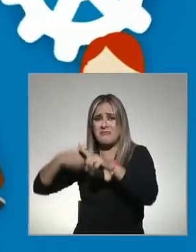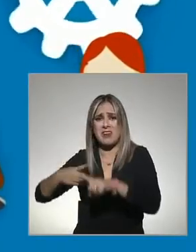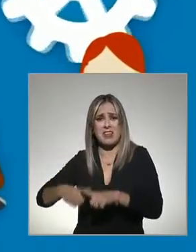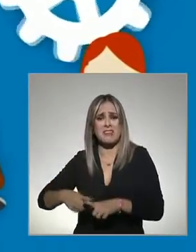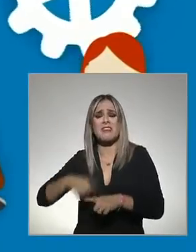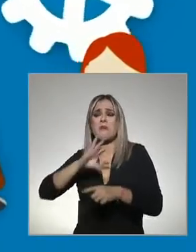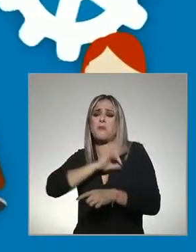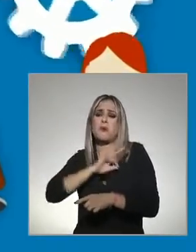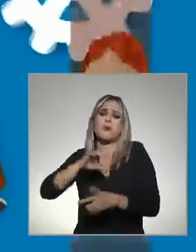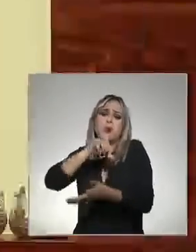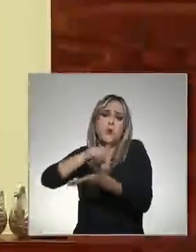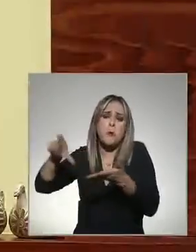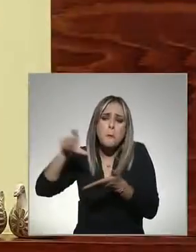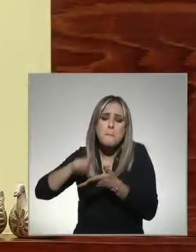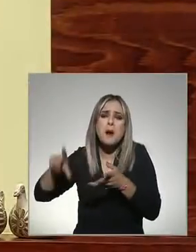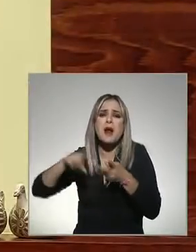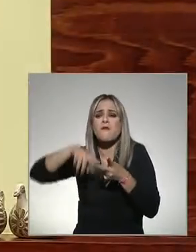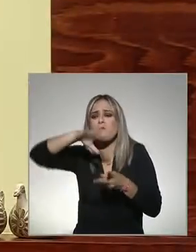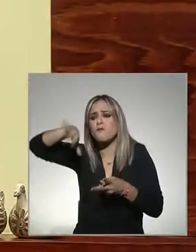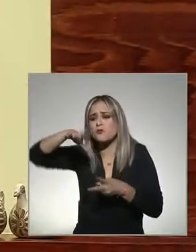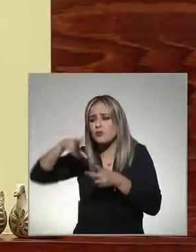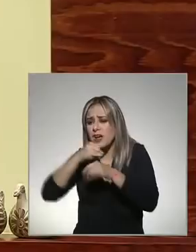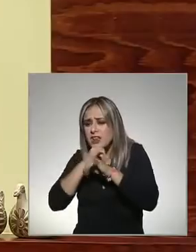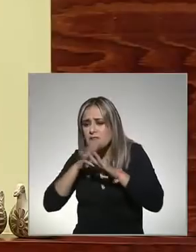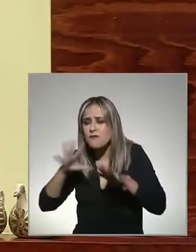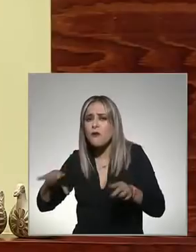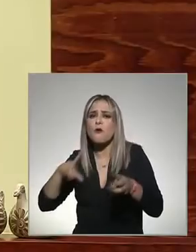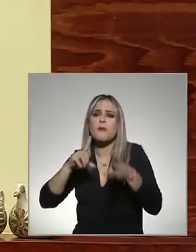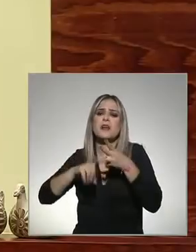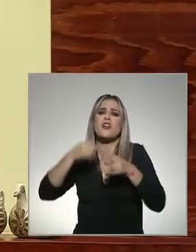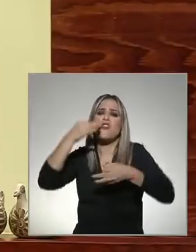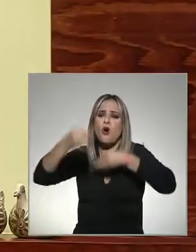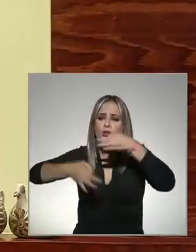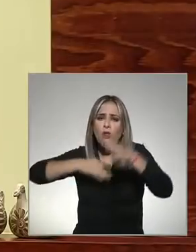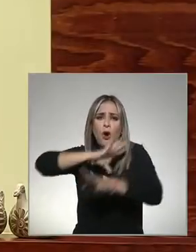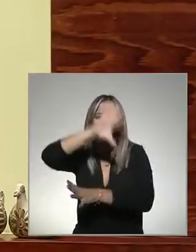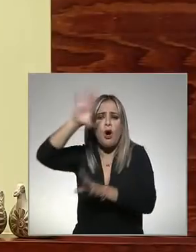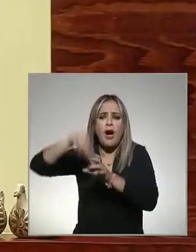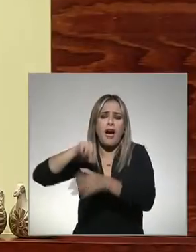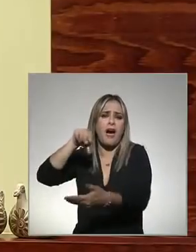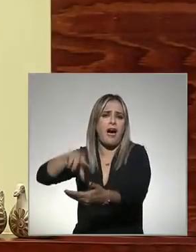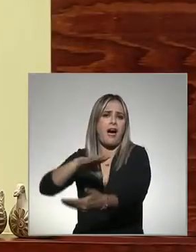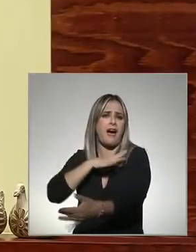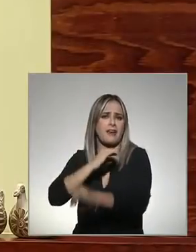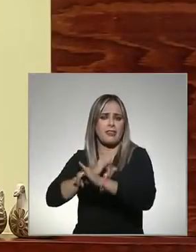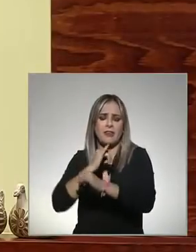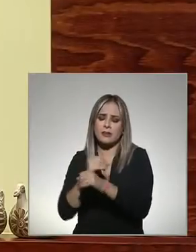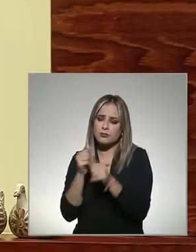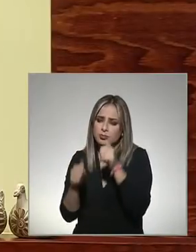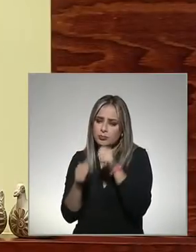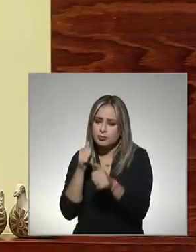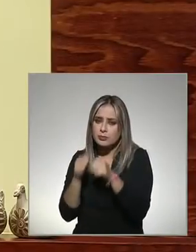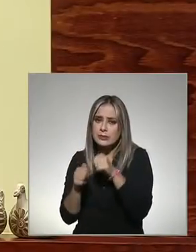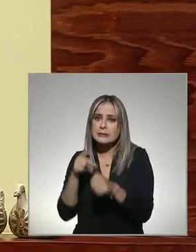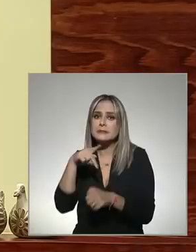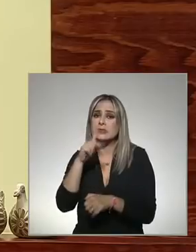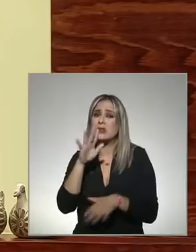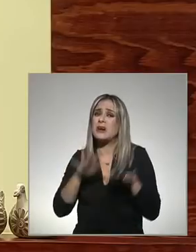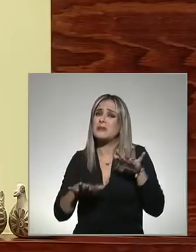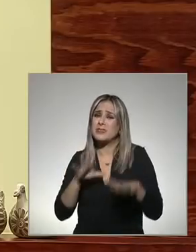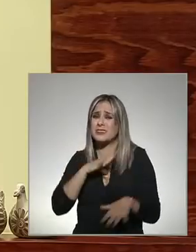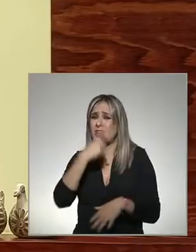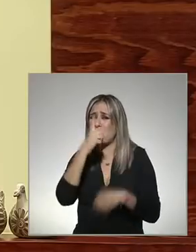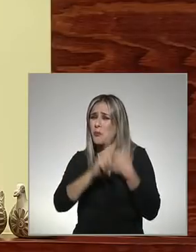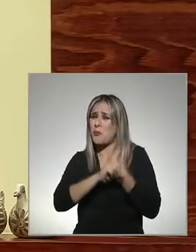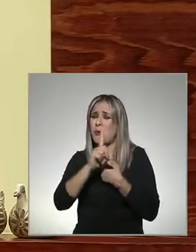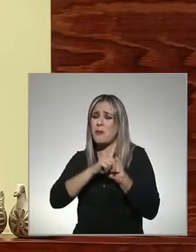comprar, buscar, conocer, enterarnos de todo de inmediato. Pero ese es quizá el gran problema de la